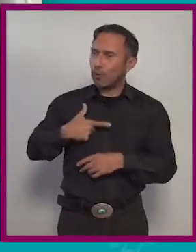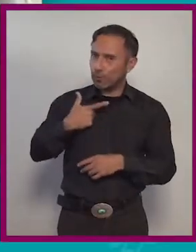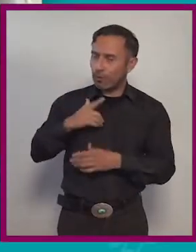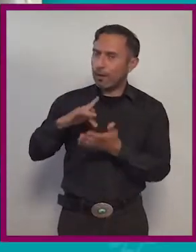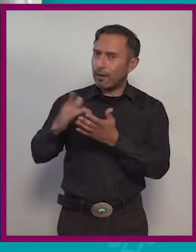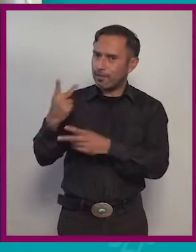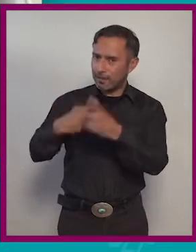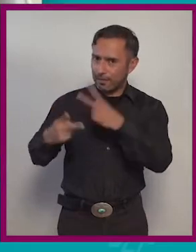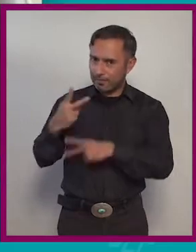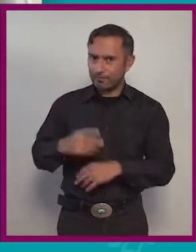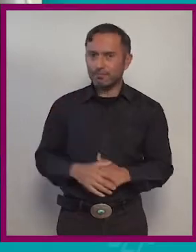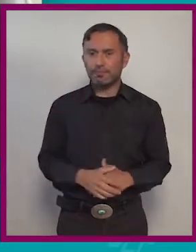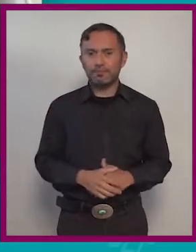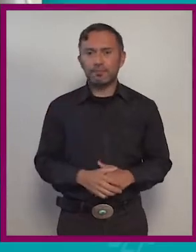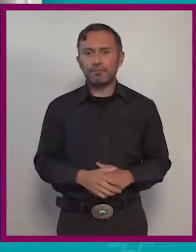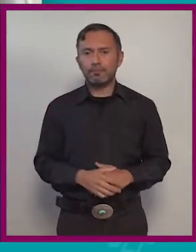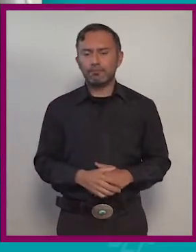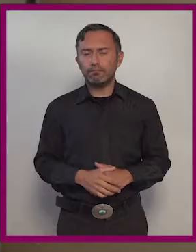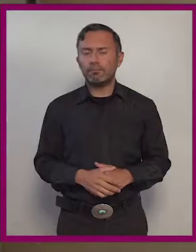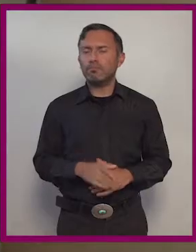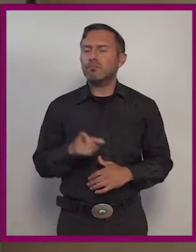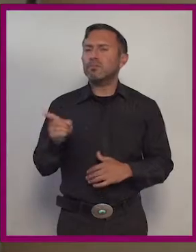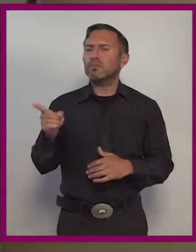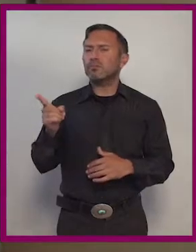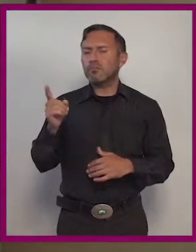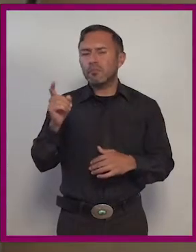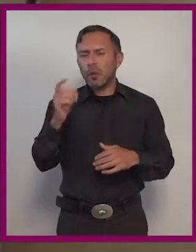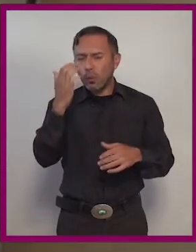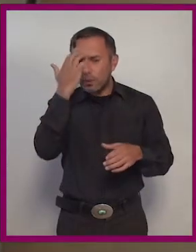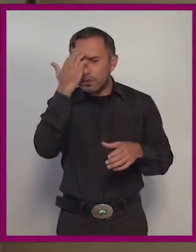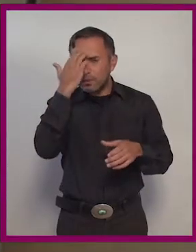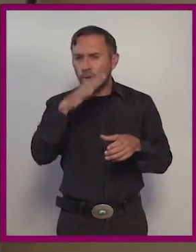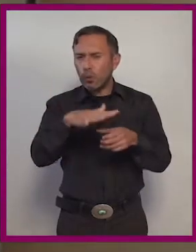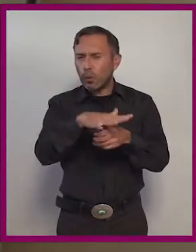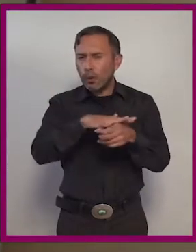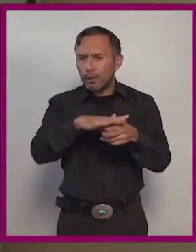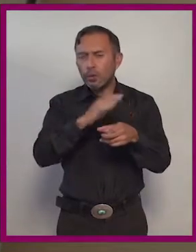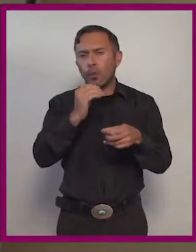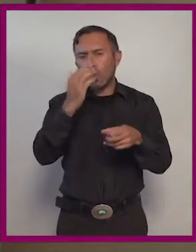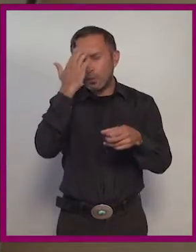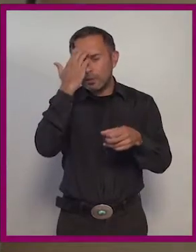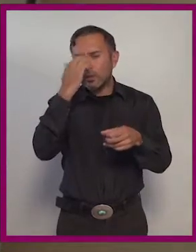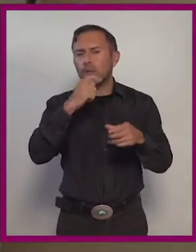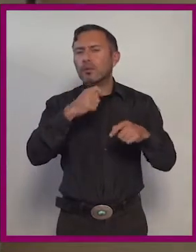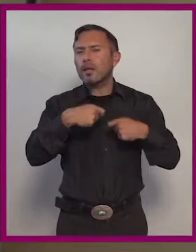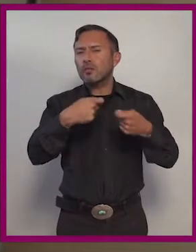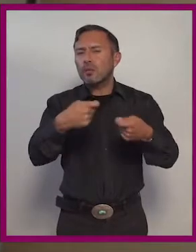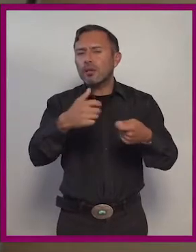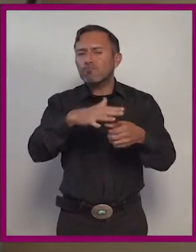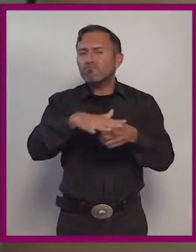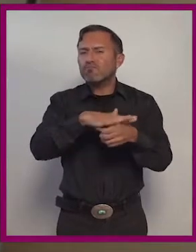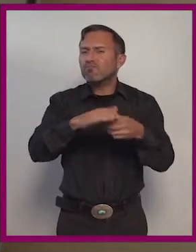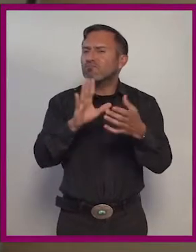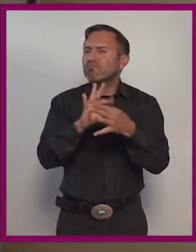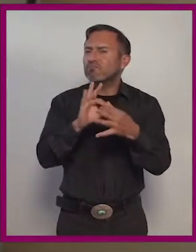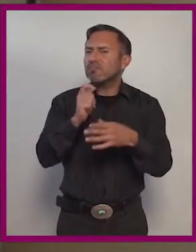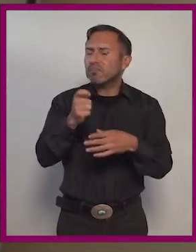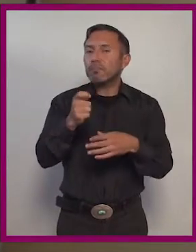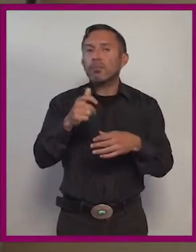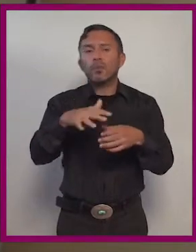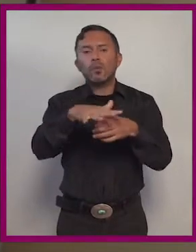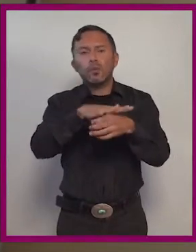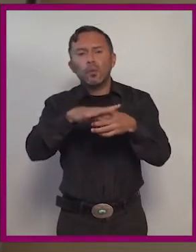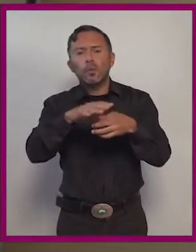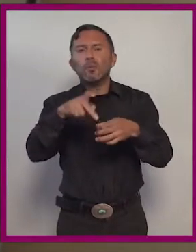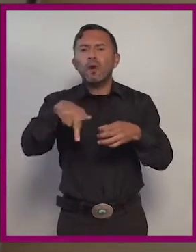nosotros. ¿Cómo defines los saberes locales o conocimientos tradicionales? ¿Qué importancia tienen para las localidades y